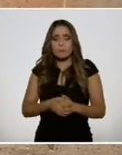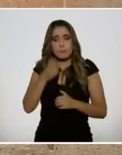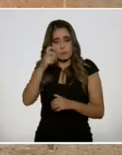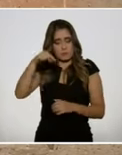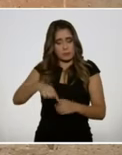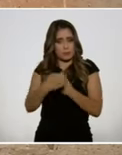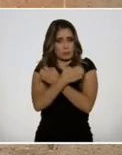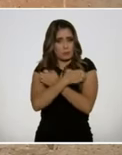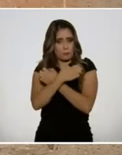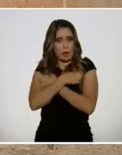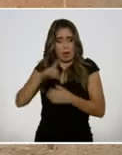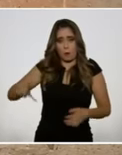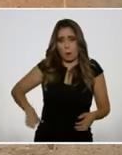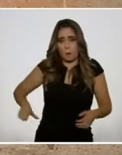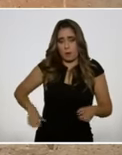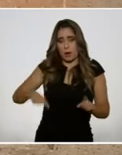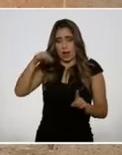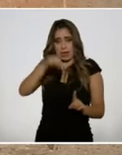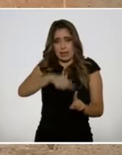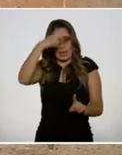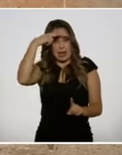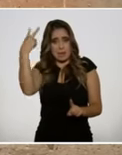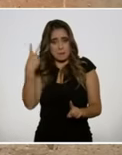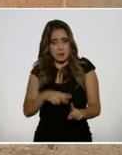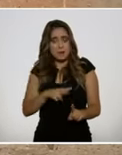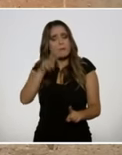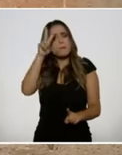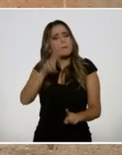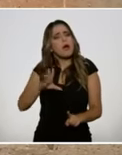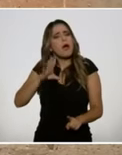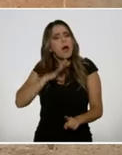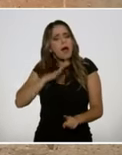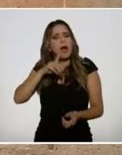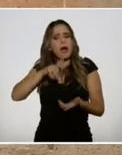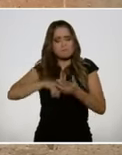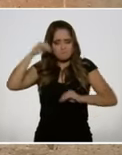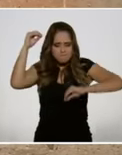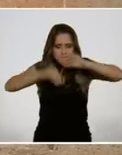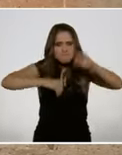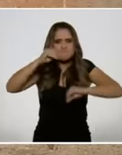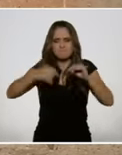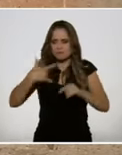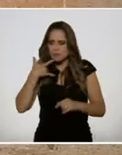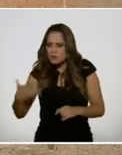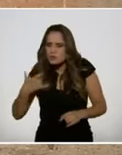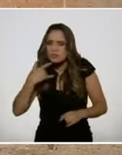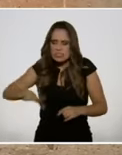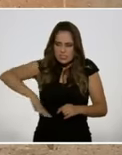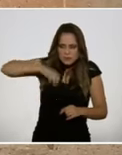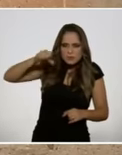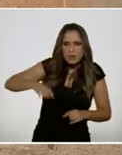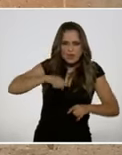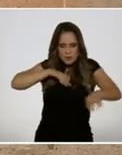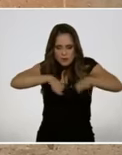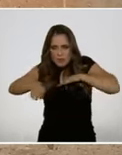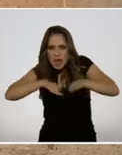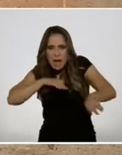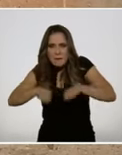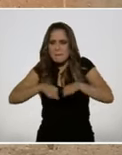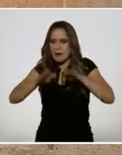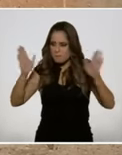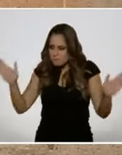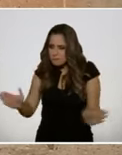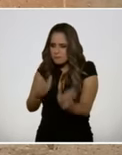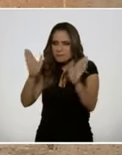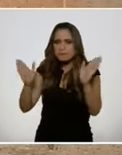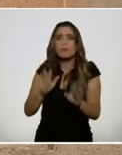que la educación pública en México se ha construido con la intensidad de una lucha social contra la desigualdad,